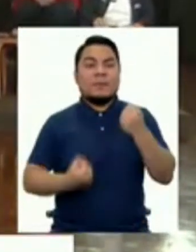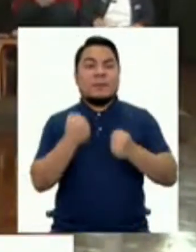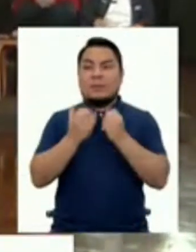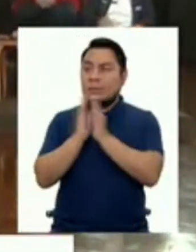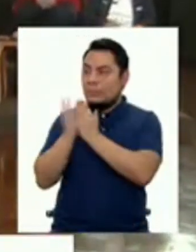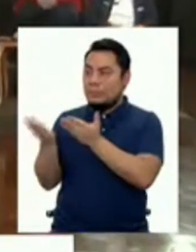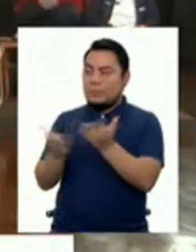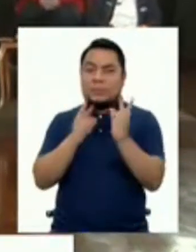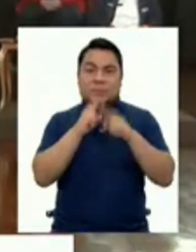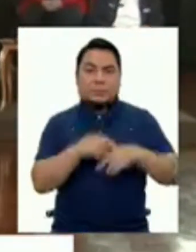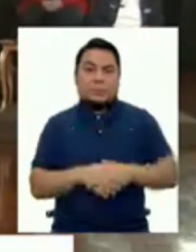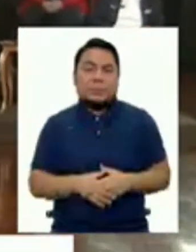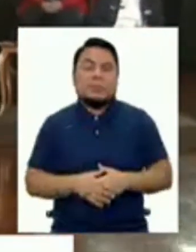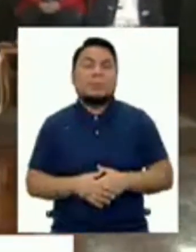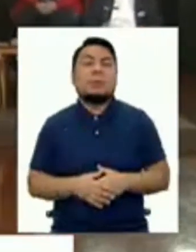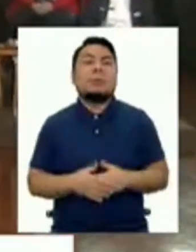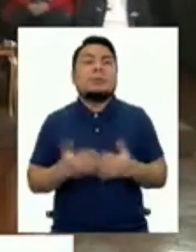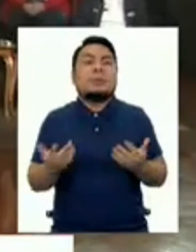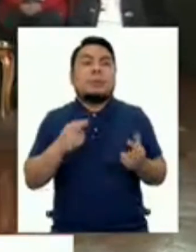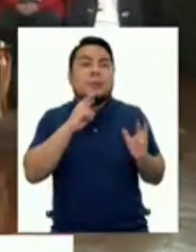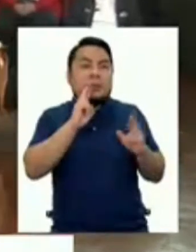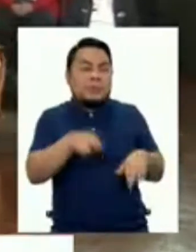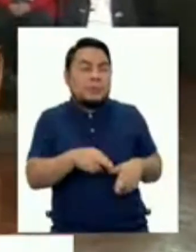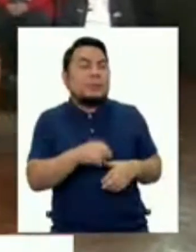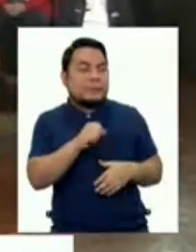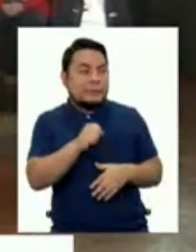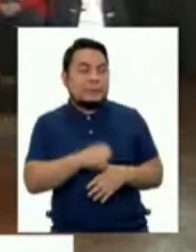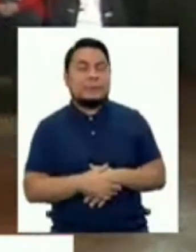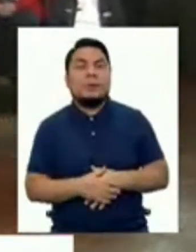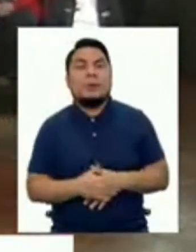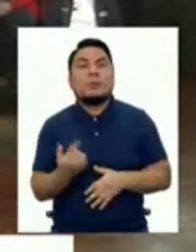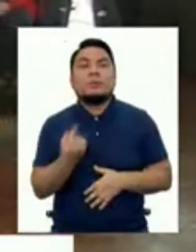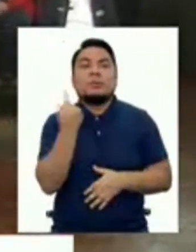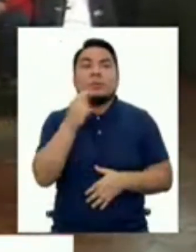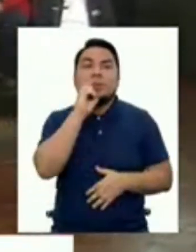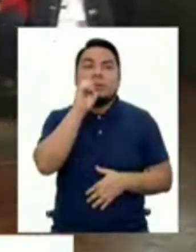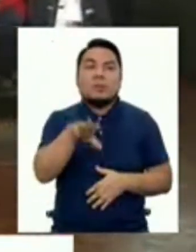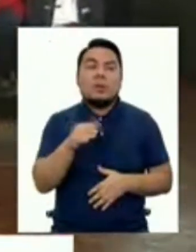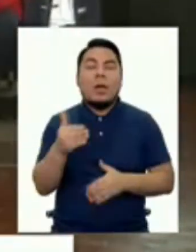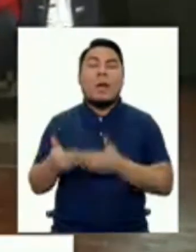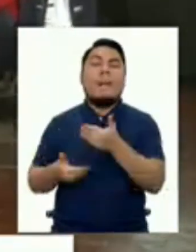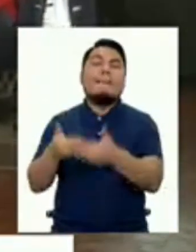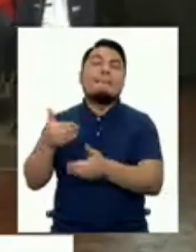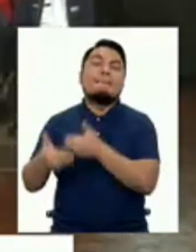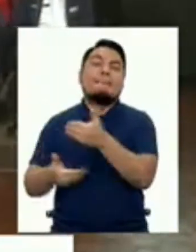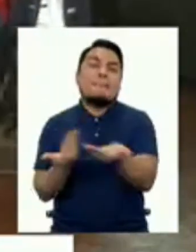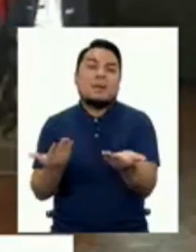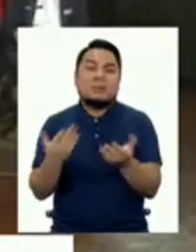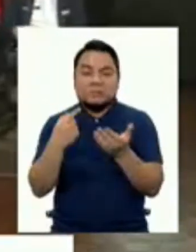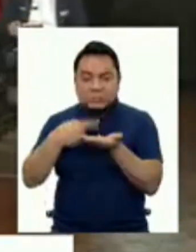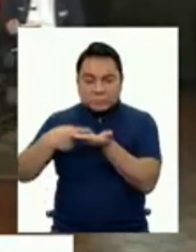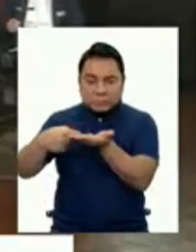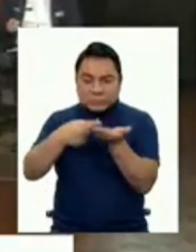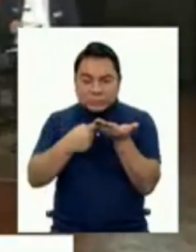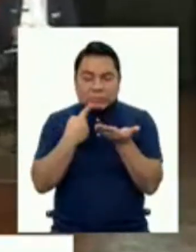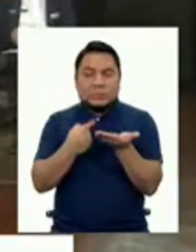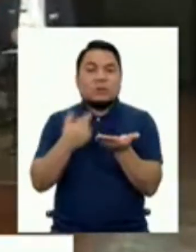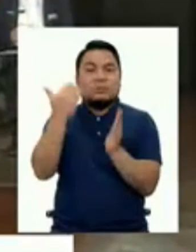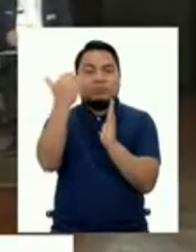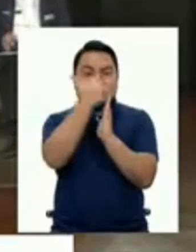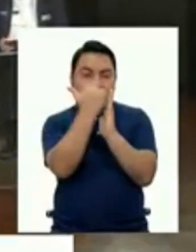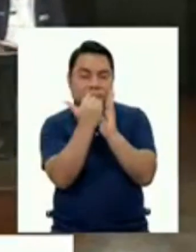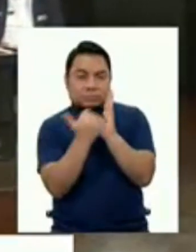favor. Gracias, presidente. Solo comentar que estamos en proceso de revisión y validación de los